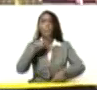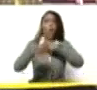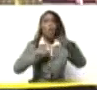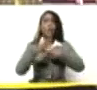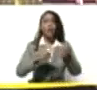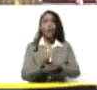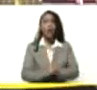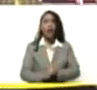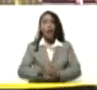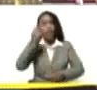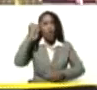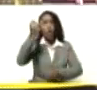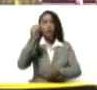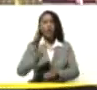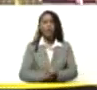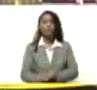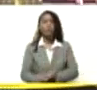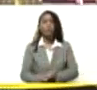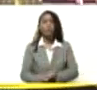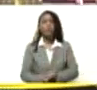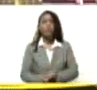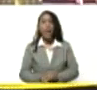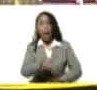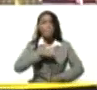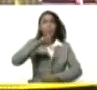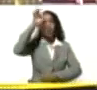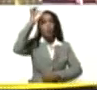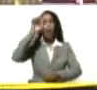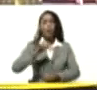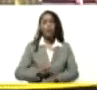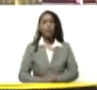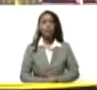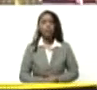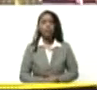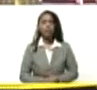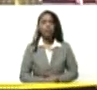política, ideológica, espiritual,